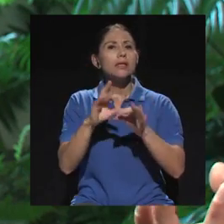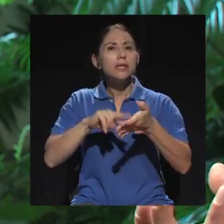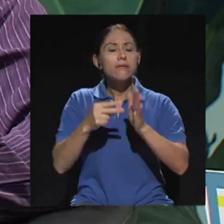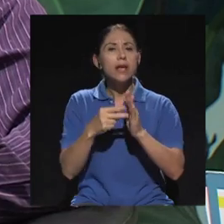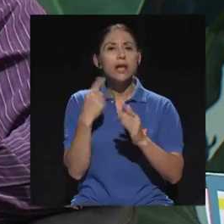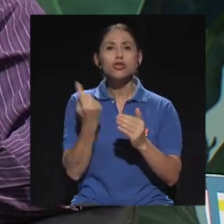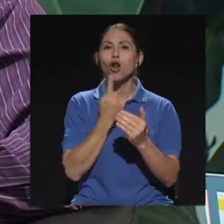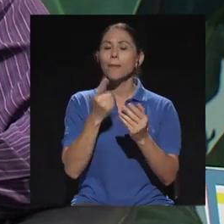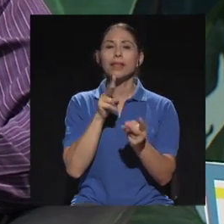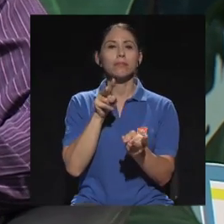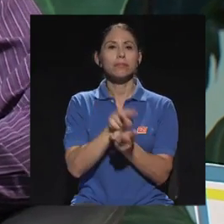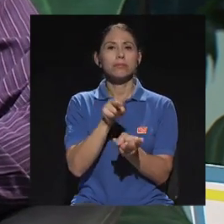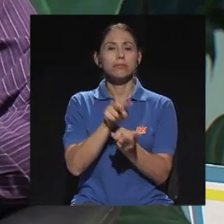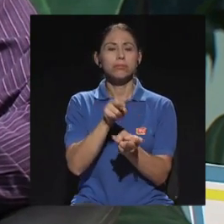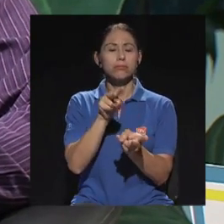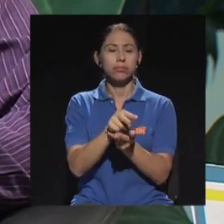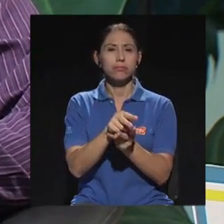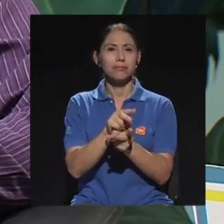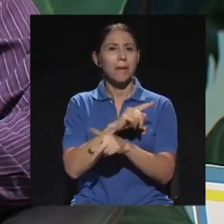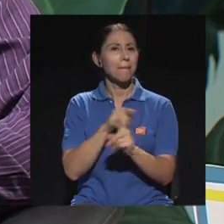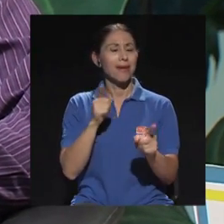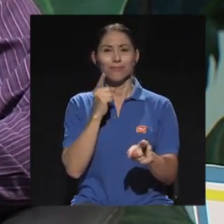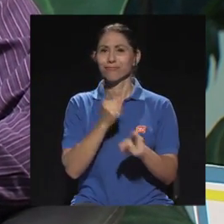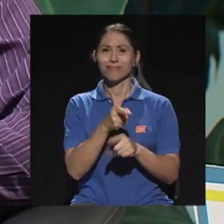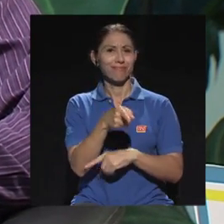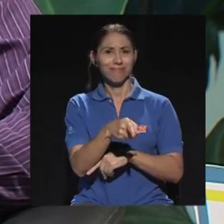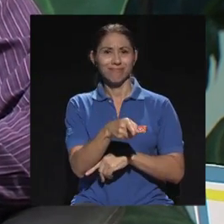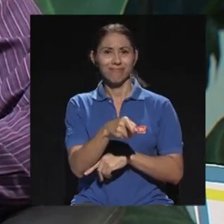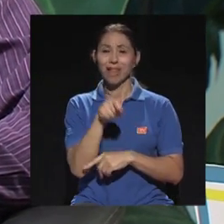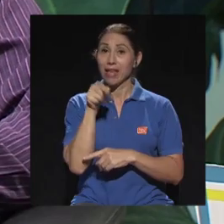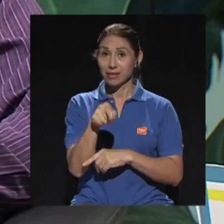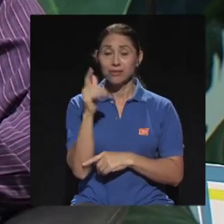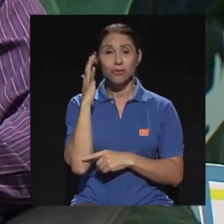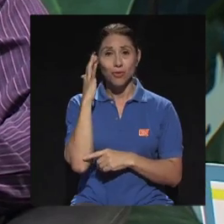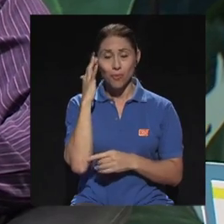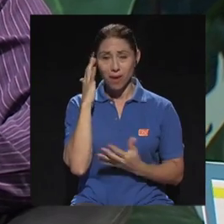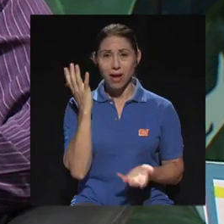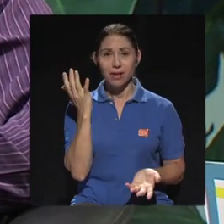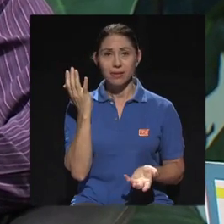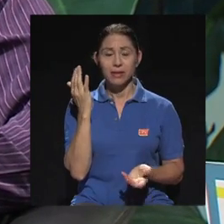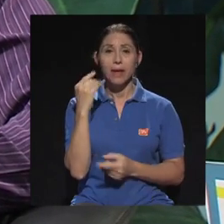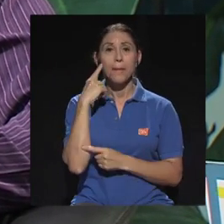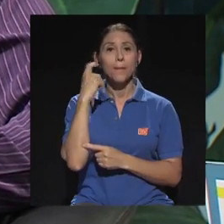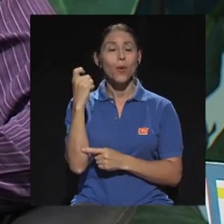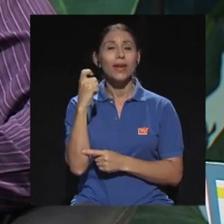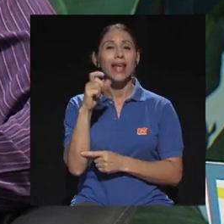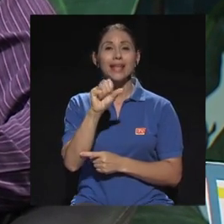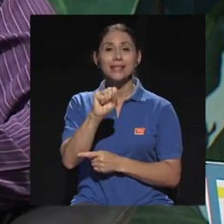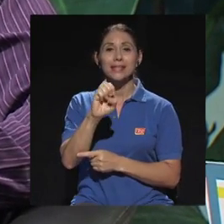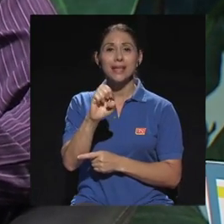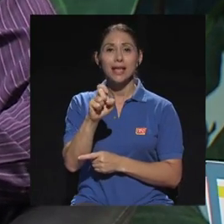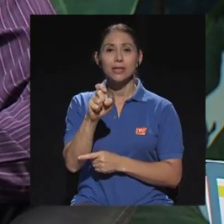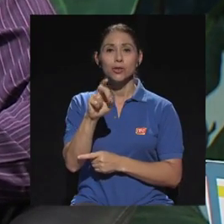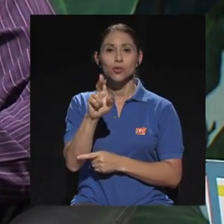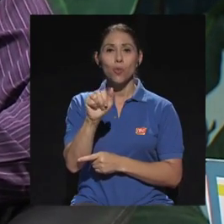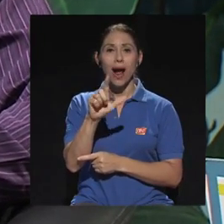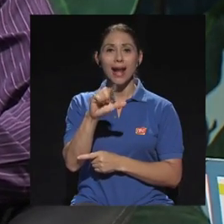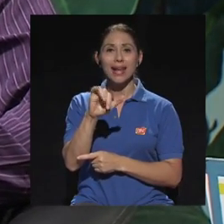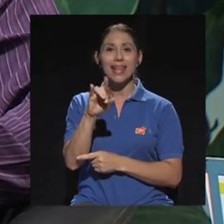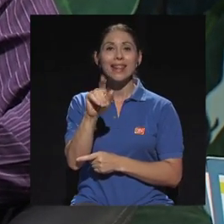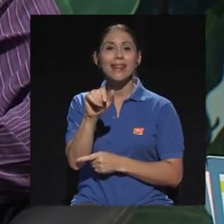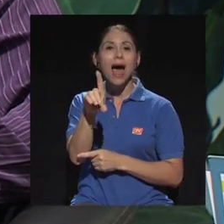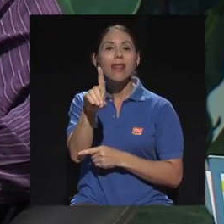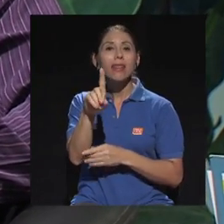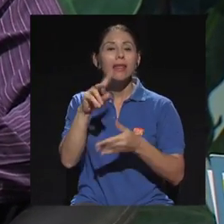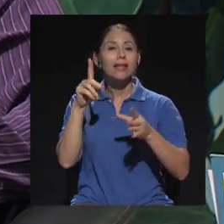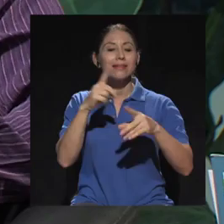coital, ¿verdad? Correcto. Y eso pues es preocupante porque la sexualidad pues implica mucho